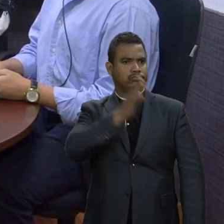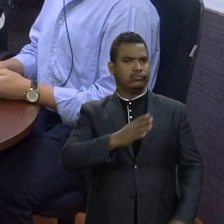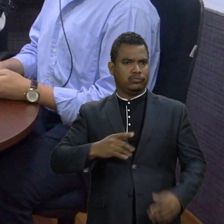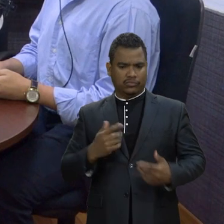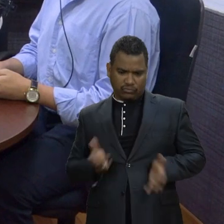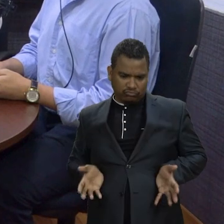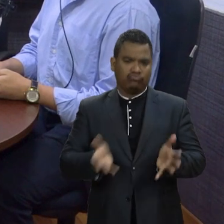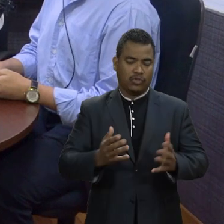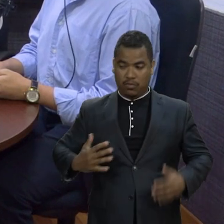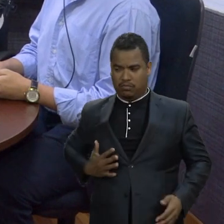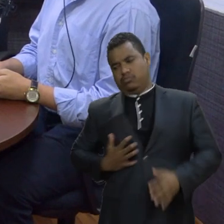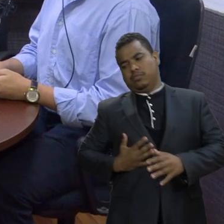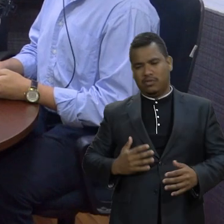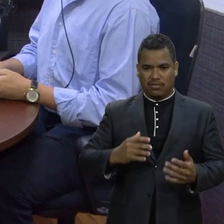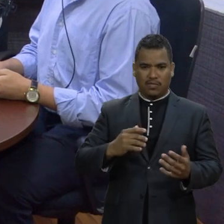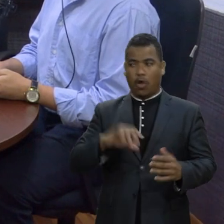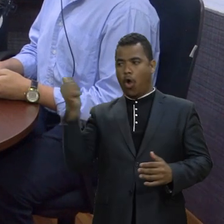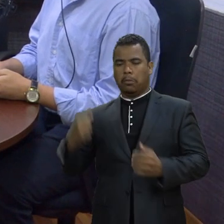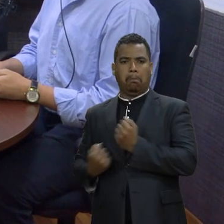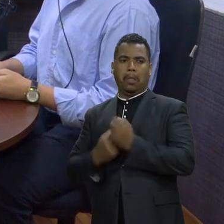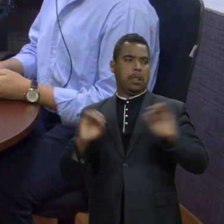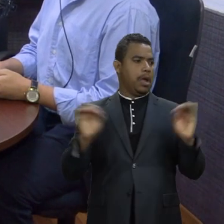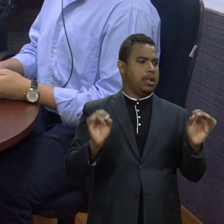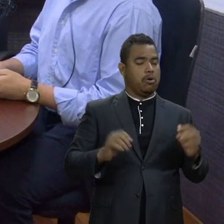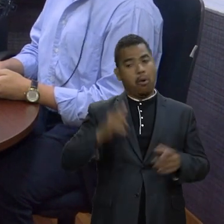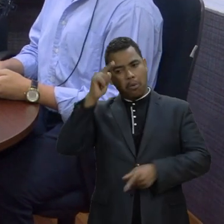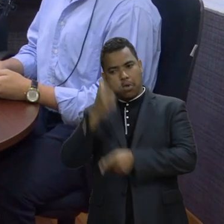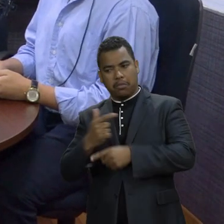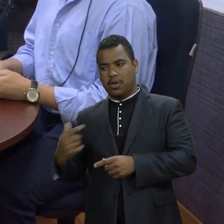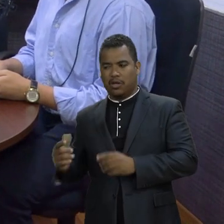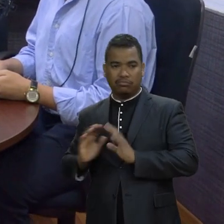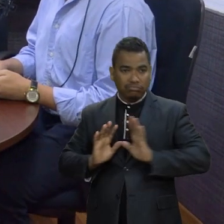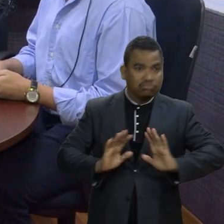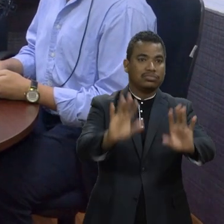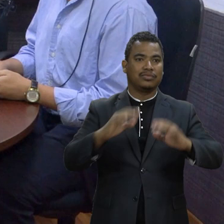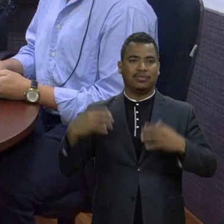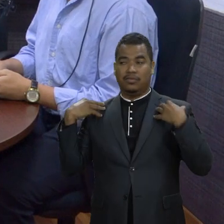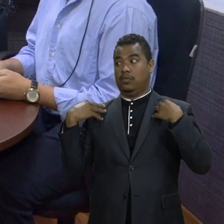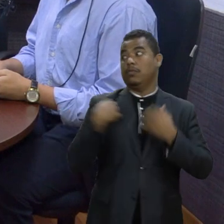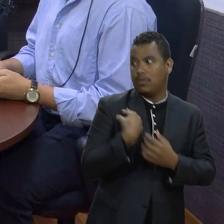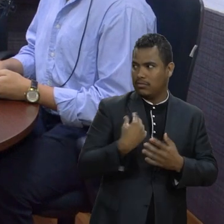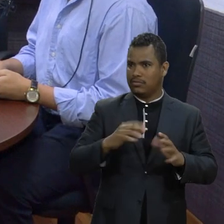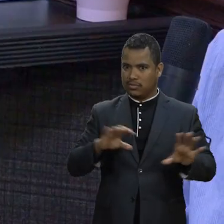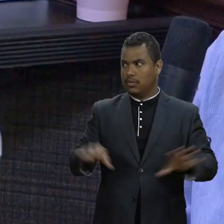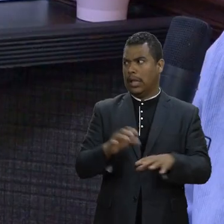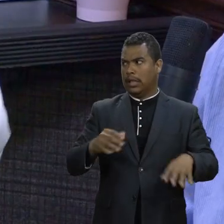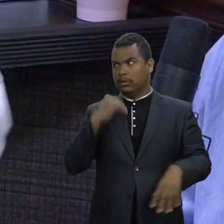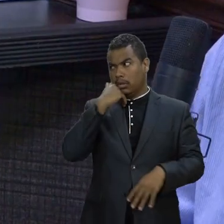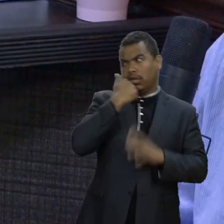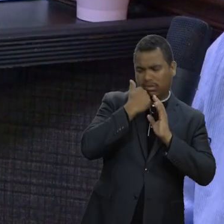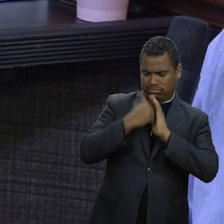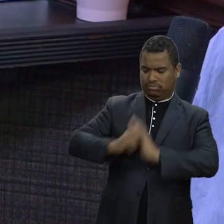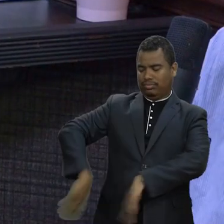si yo misma no me empujaba, o mi hermana no me empujaba, o mi familia no me empujaba, pues yo soy de cáncer, y el cáncer son un poco retraído. Tú no ves que